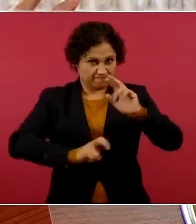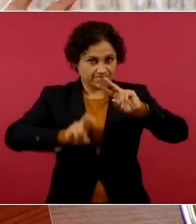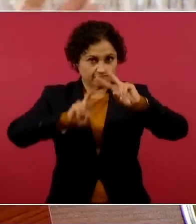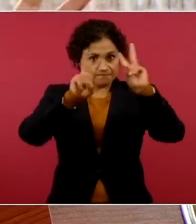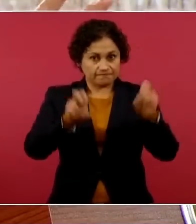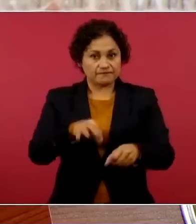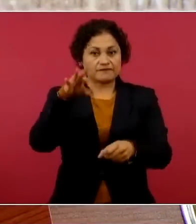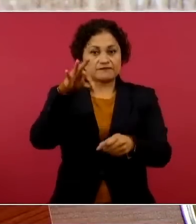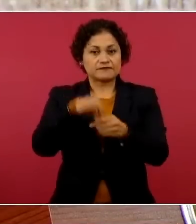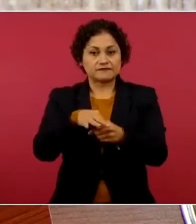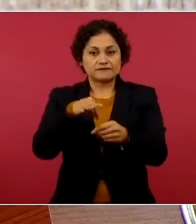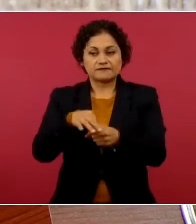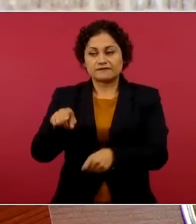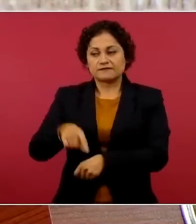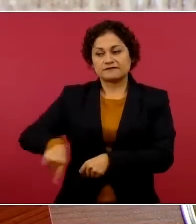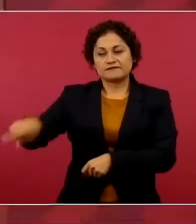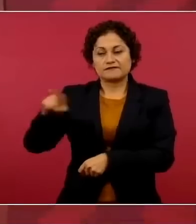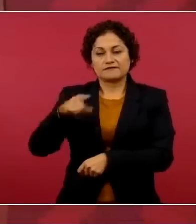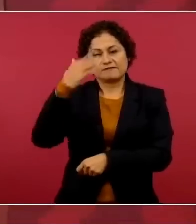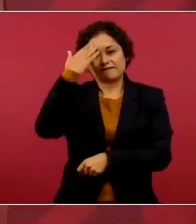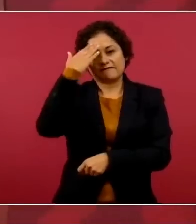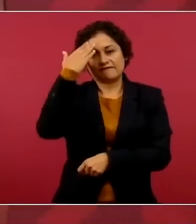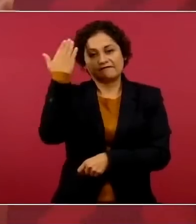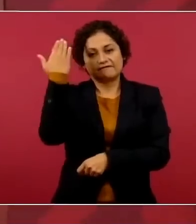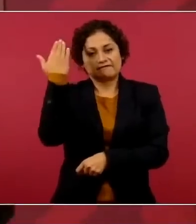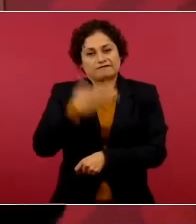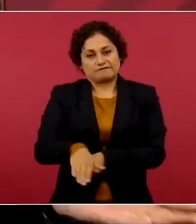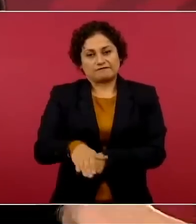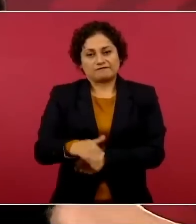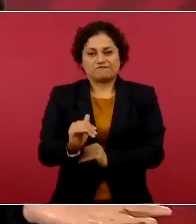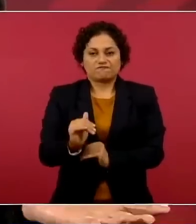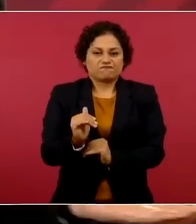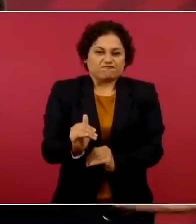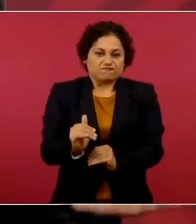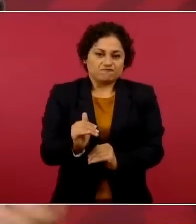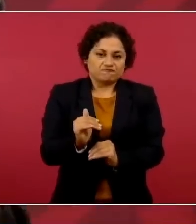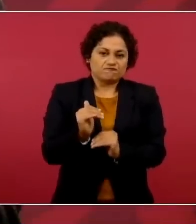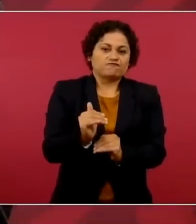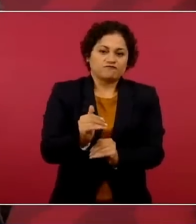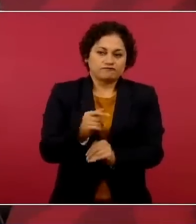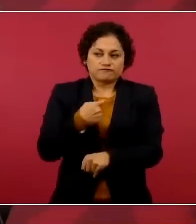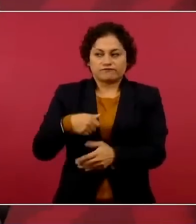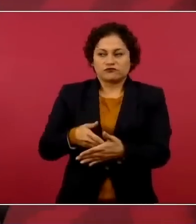pues está muy acotado lo que podemos hacer,